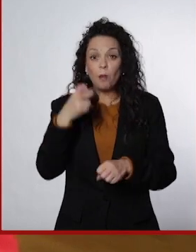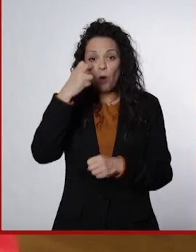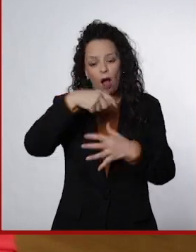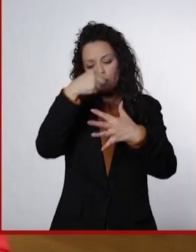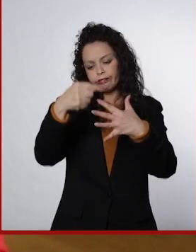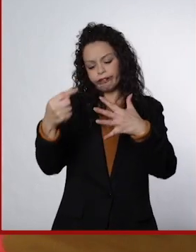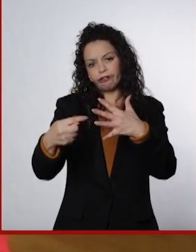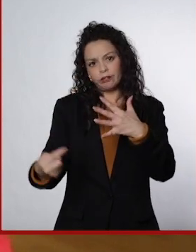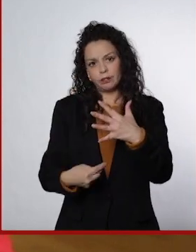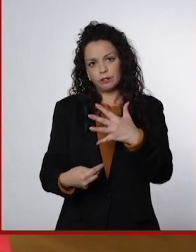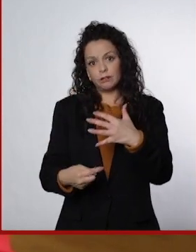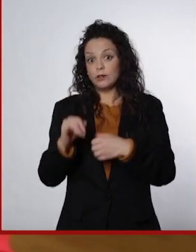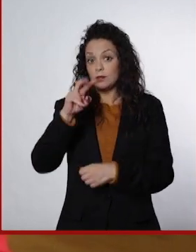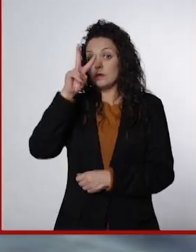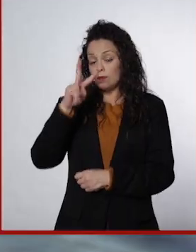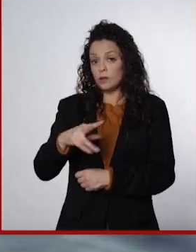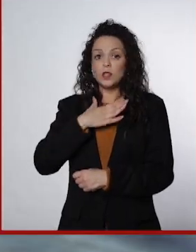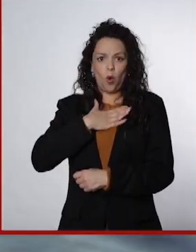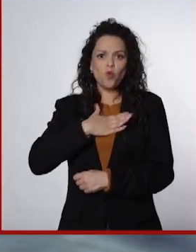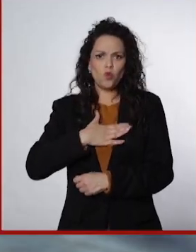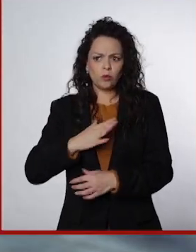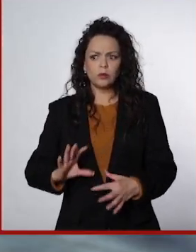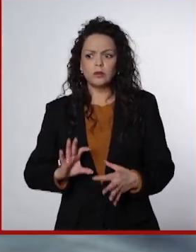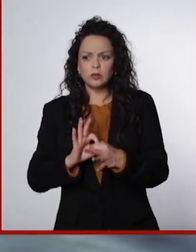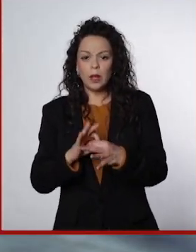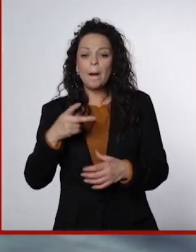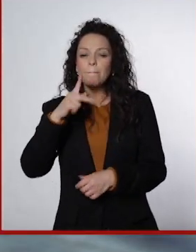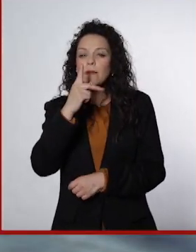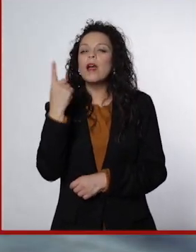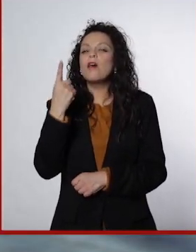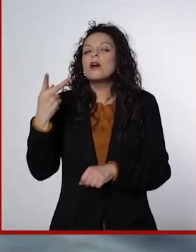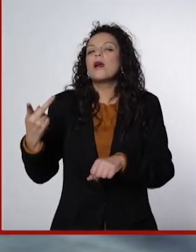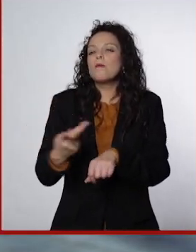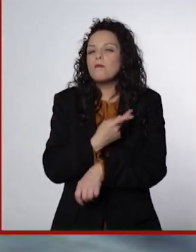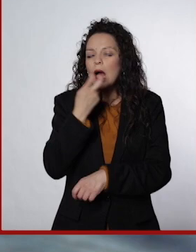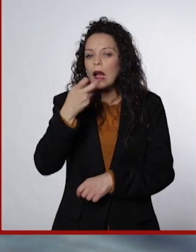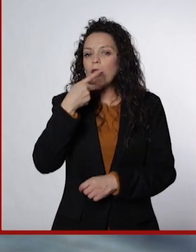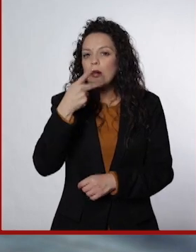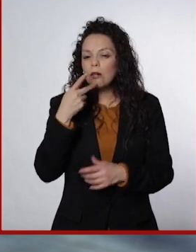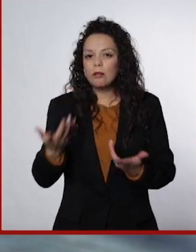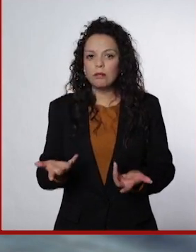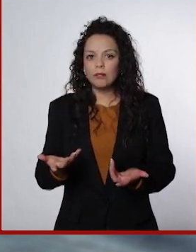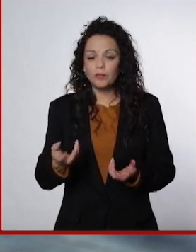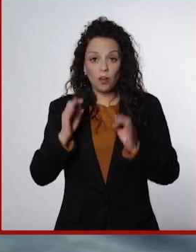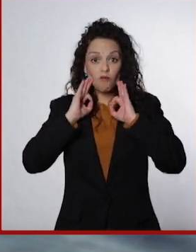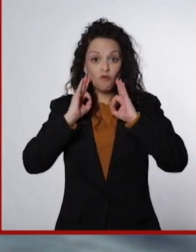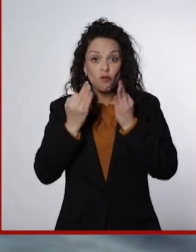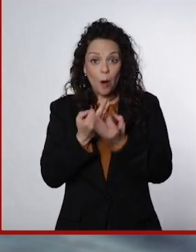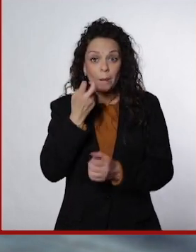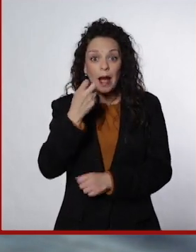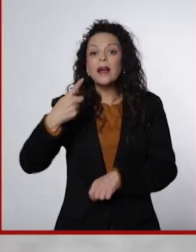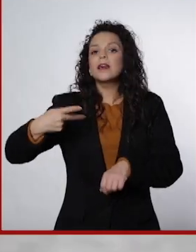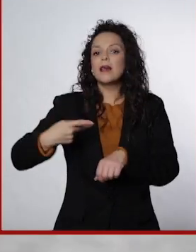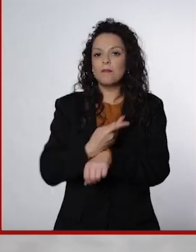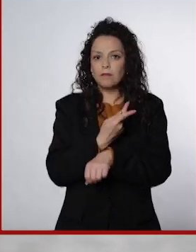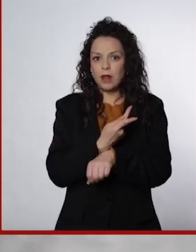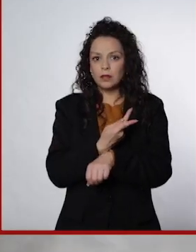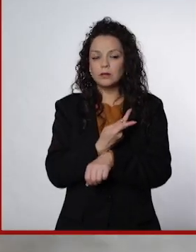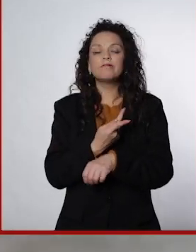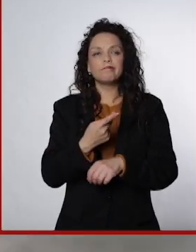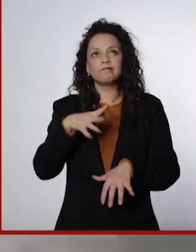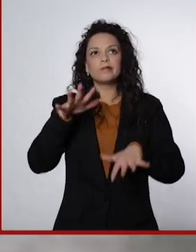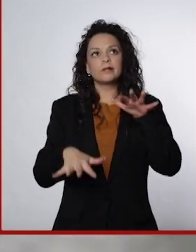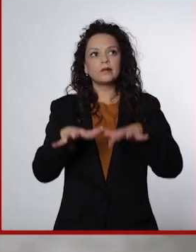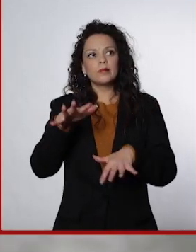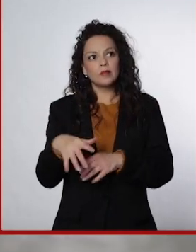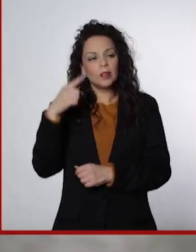cierta forma suena justo y congruente, pero ¿qué puede suceder? ¿Qué consecuencias tendrá esta forma de hablar que antepone un juicio e incluso